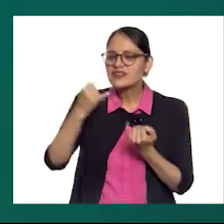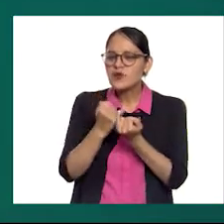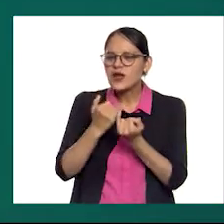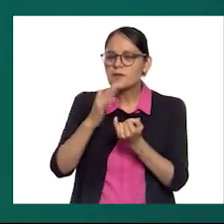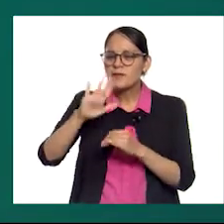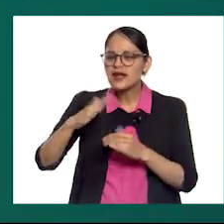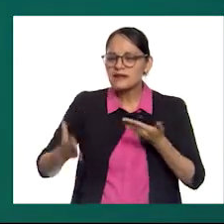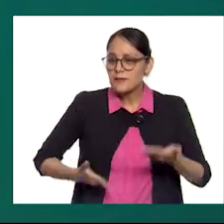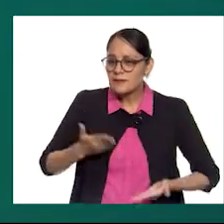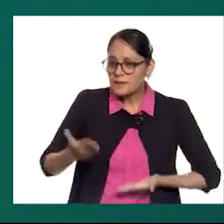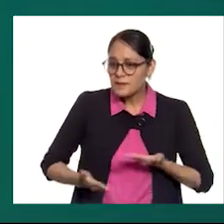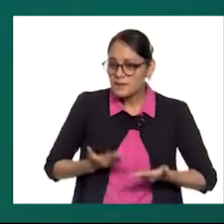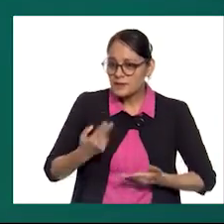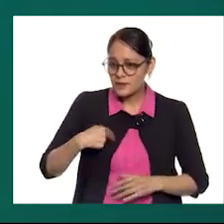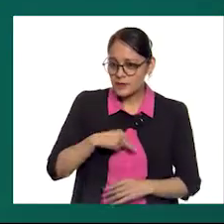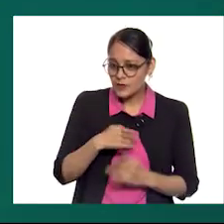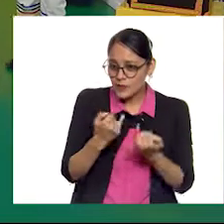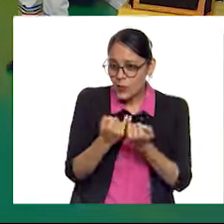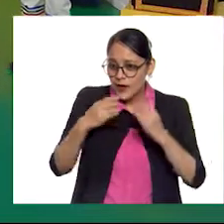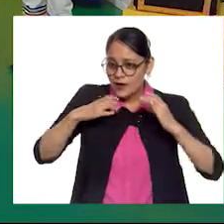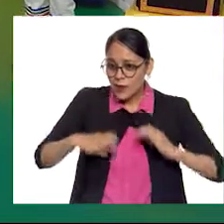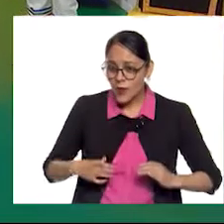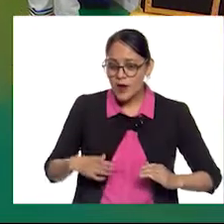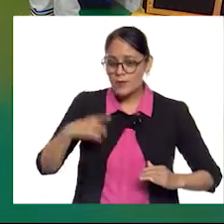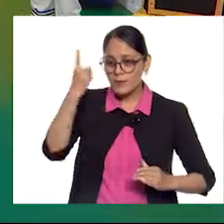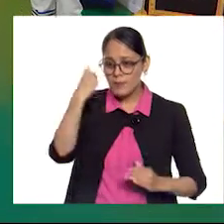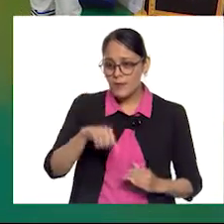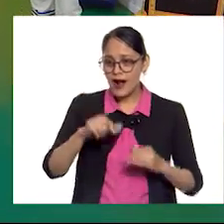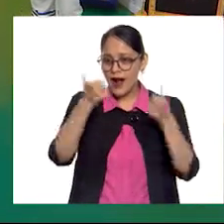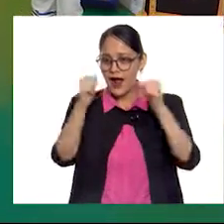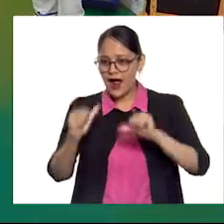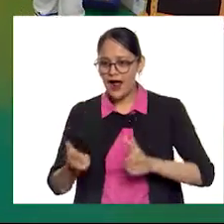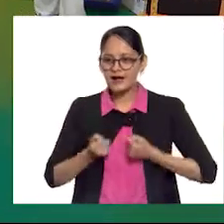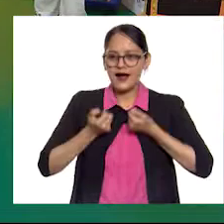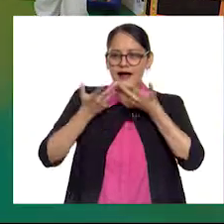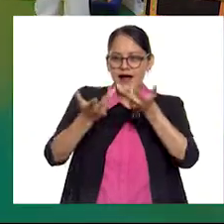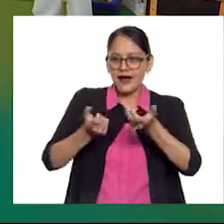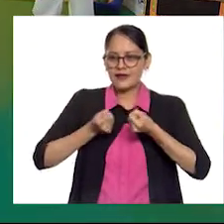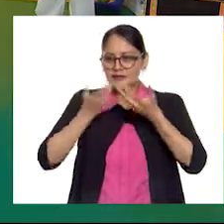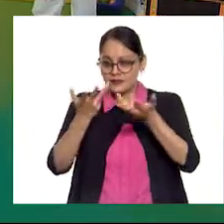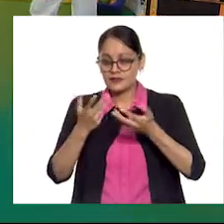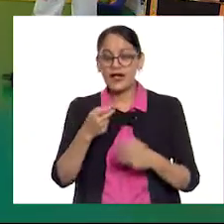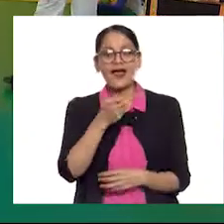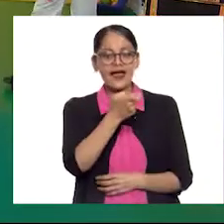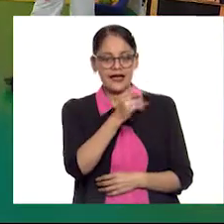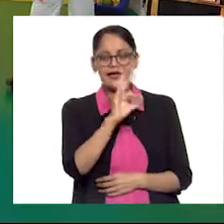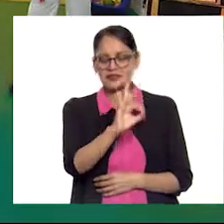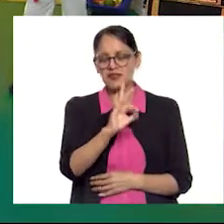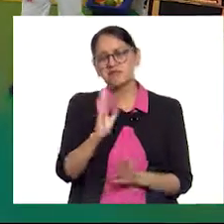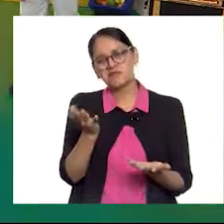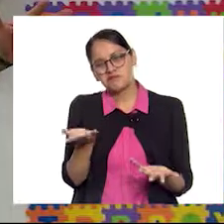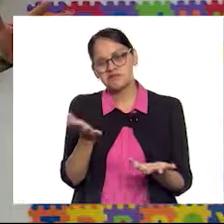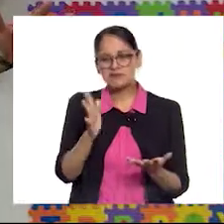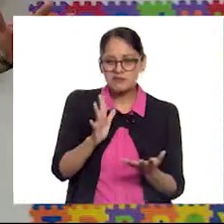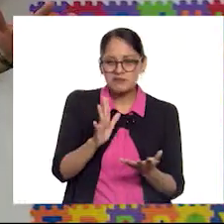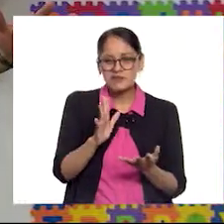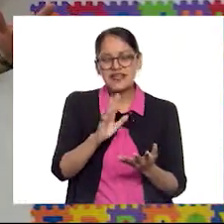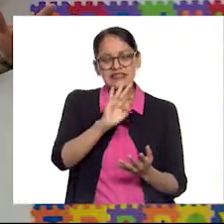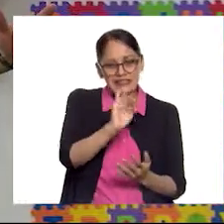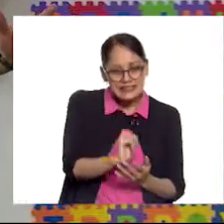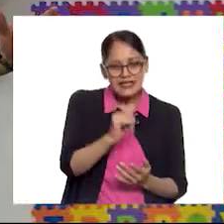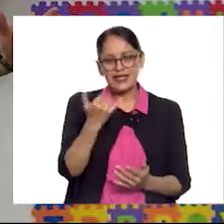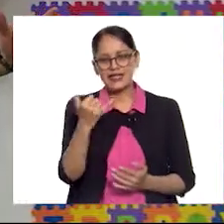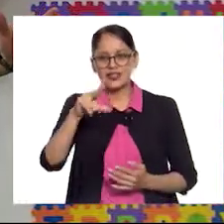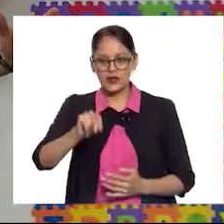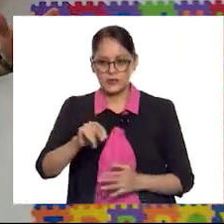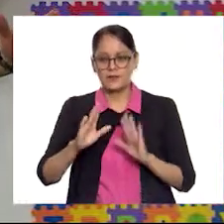danza. ¿Saben? Que nosotros ocupamos el cuerpo para hacer arte y expresarnos. Exacto. Parte sí, parte no, Pepe. ¿No? Porque